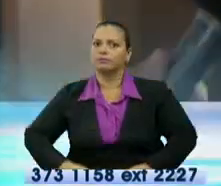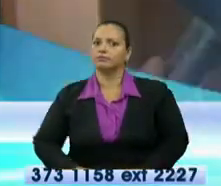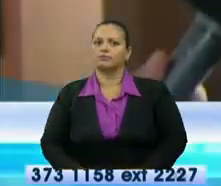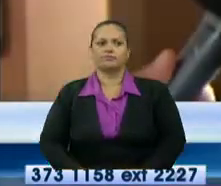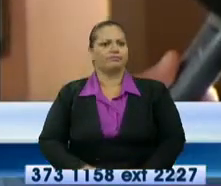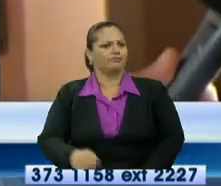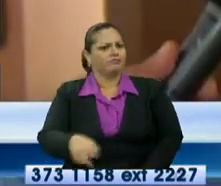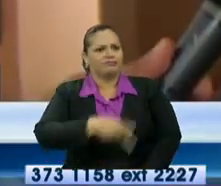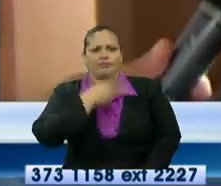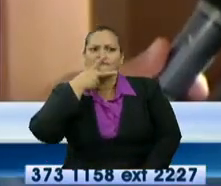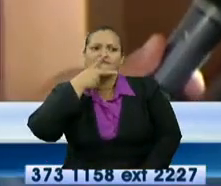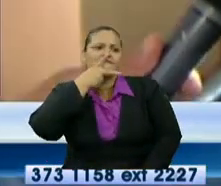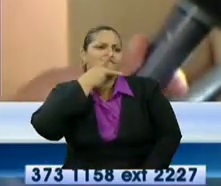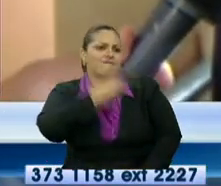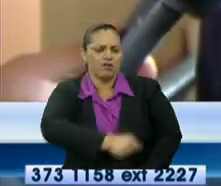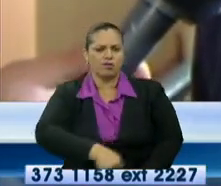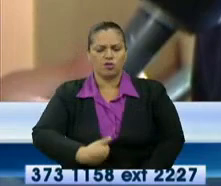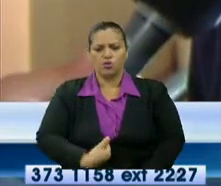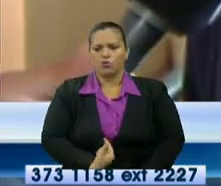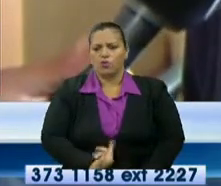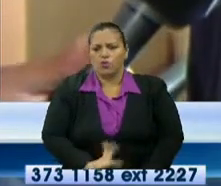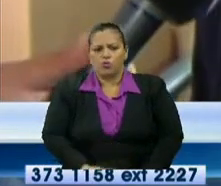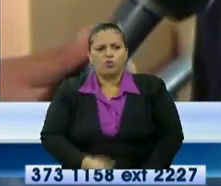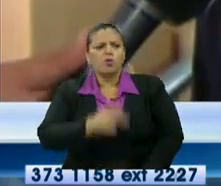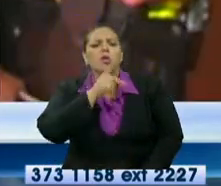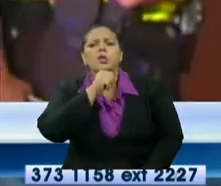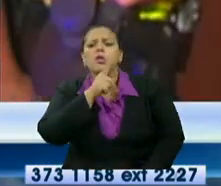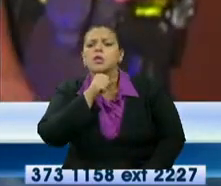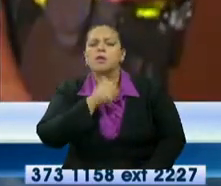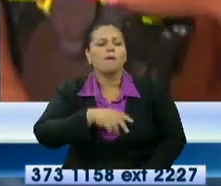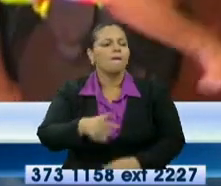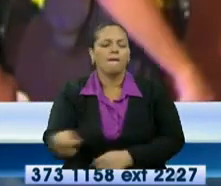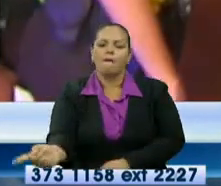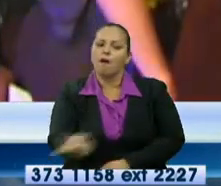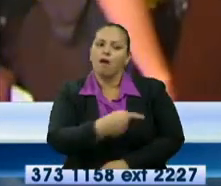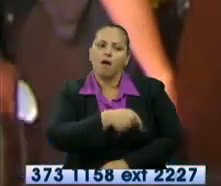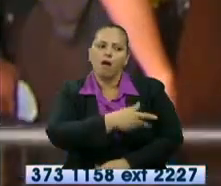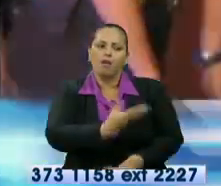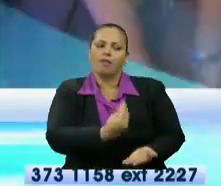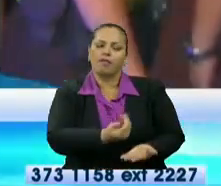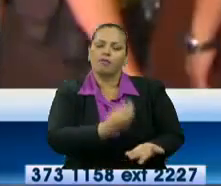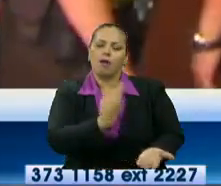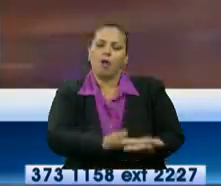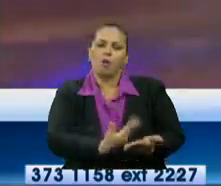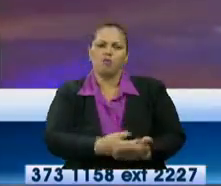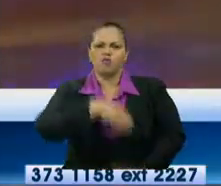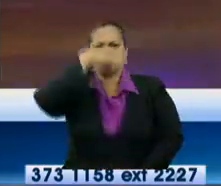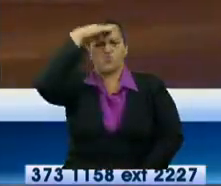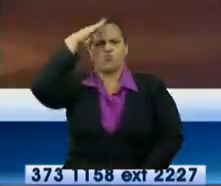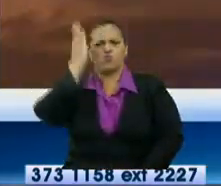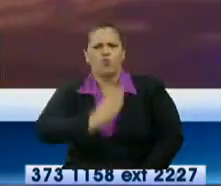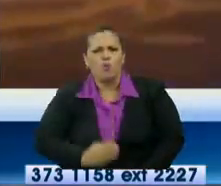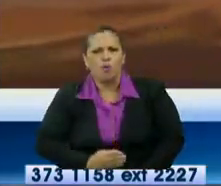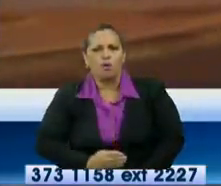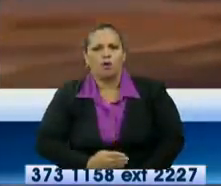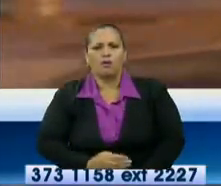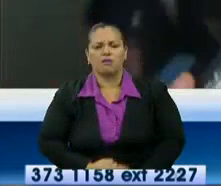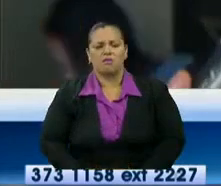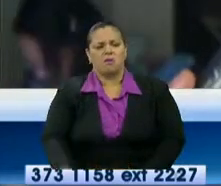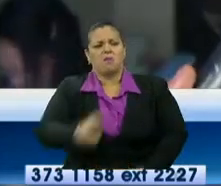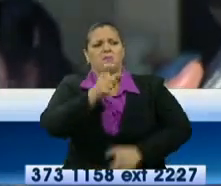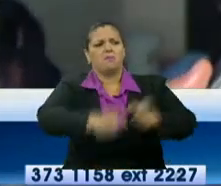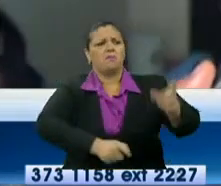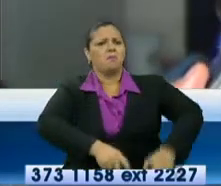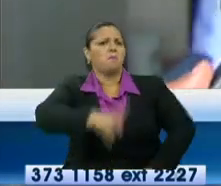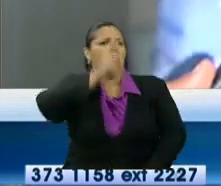nunca ni tengo intermediarios ni tampoco estoy pidiendo nada a nadie cualquier persona de repente